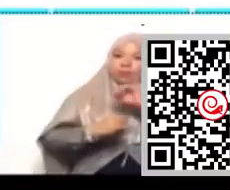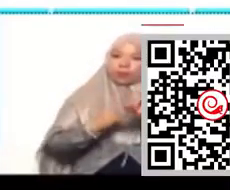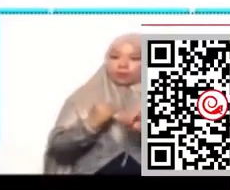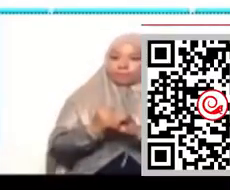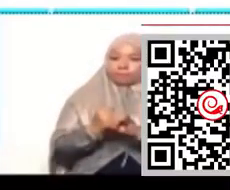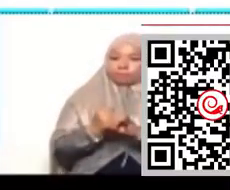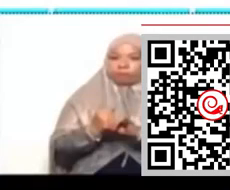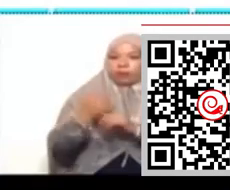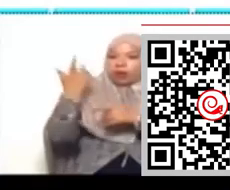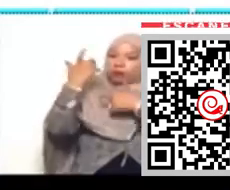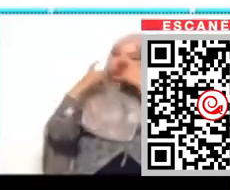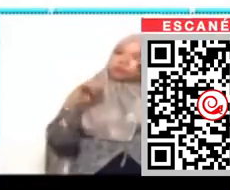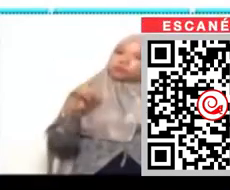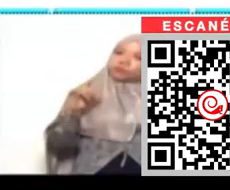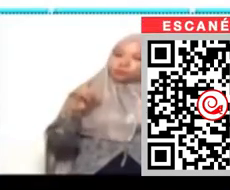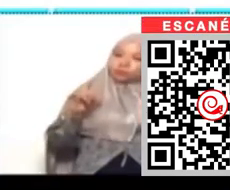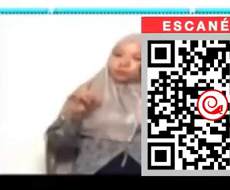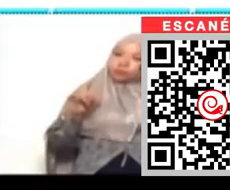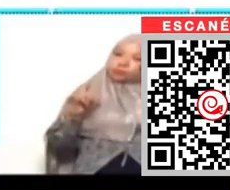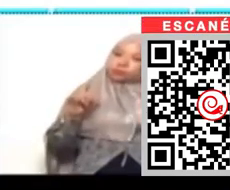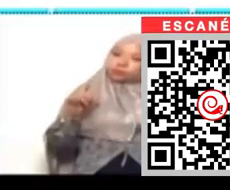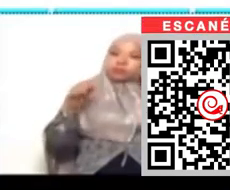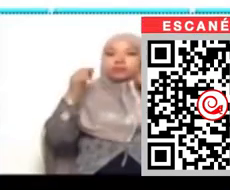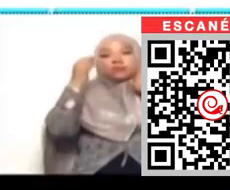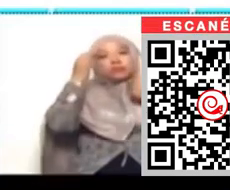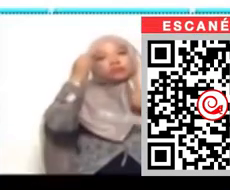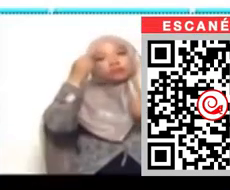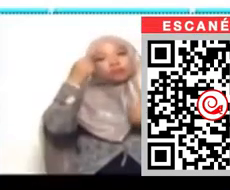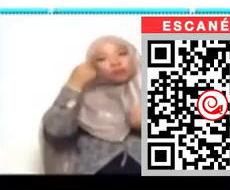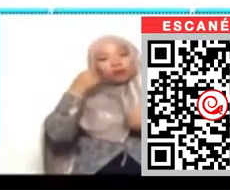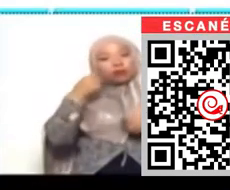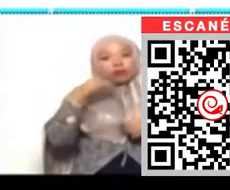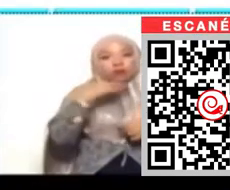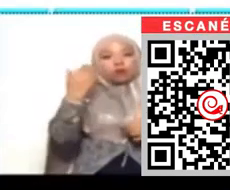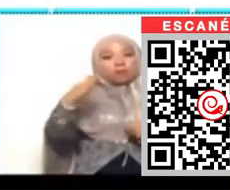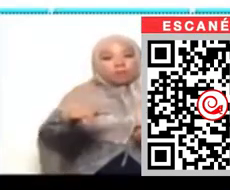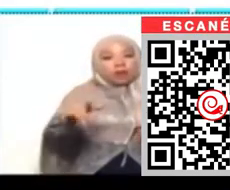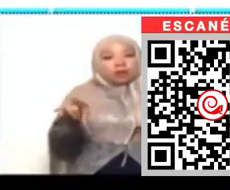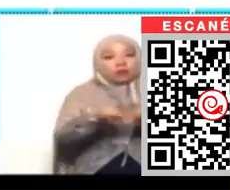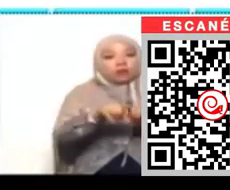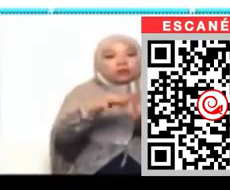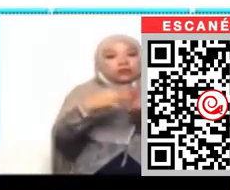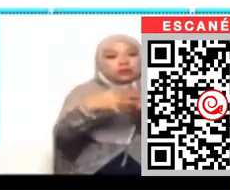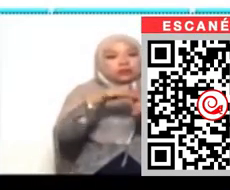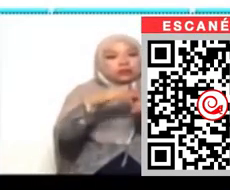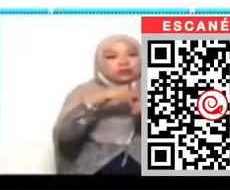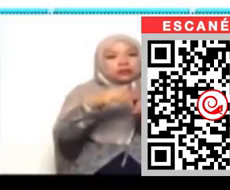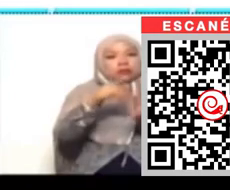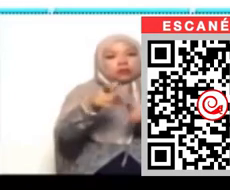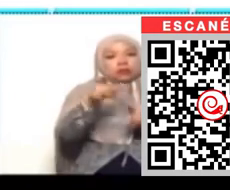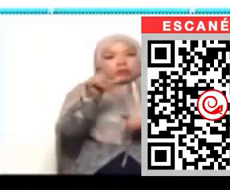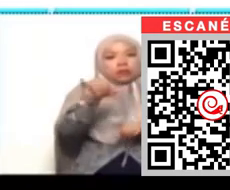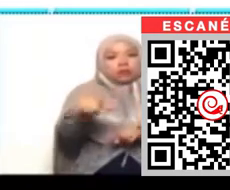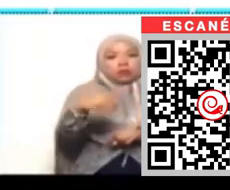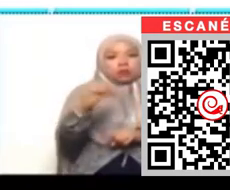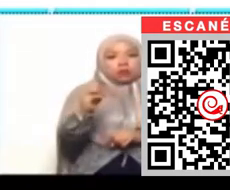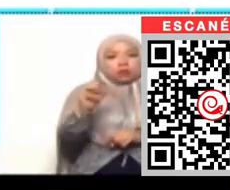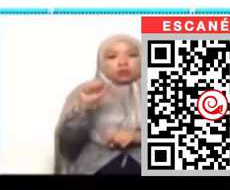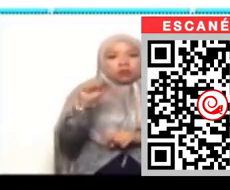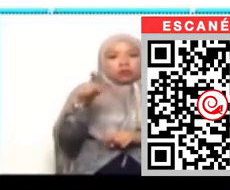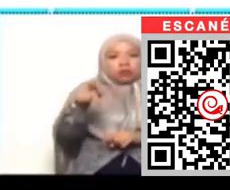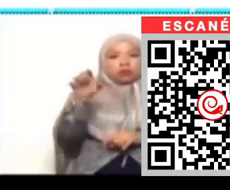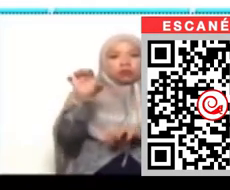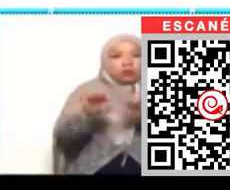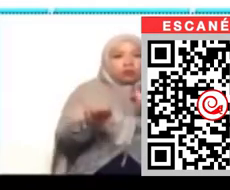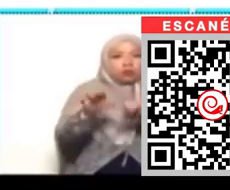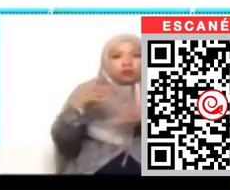al comandante Chávez de haber mandado a matar. Era un falso positivo. ¿Qué pasó en el caso de Joao Gobeya que tú lo